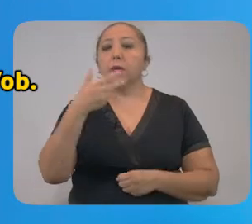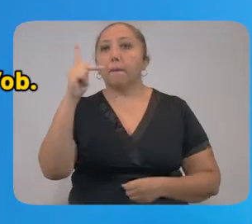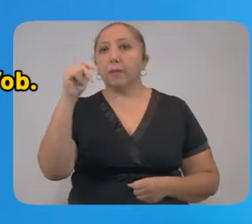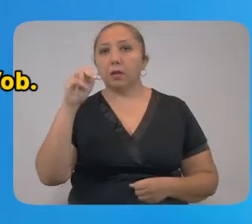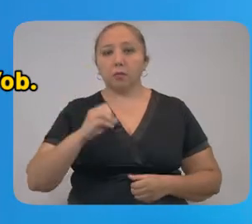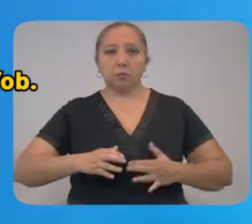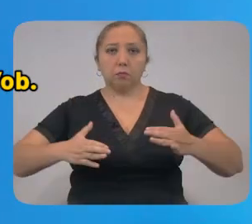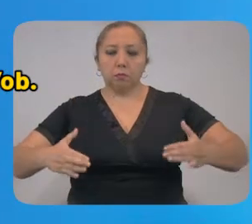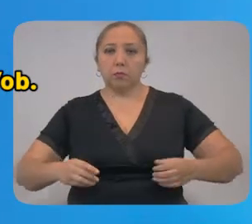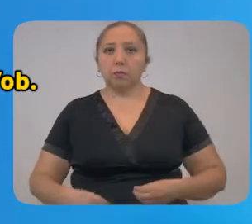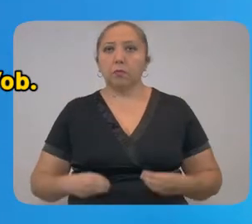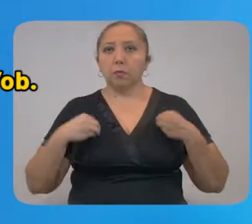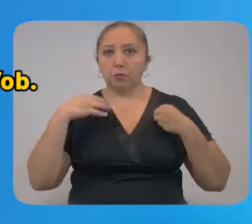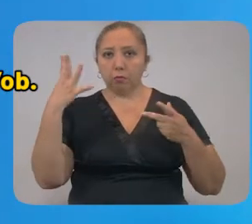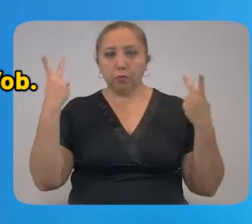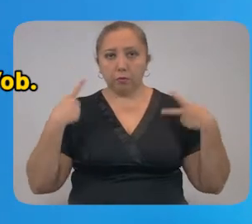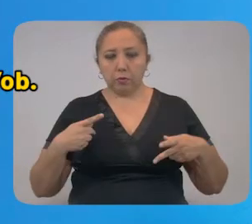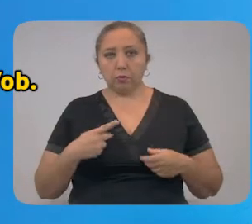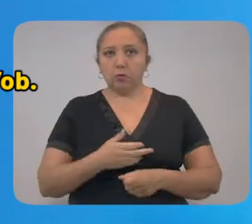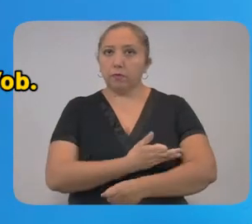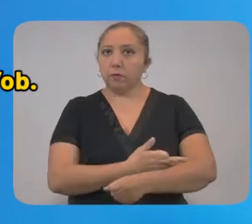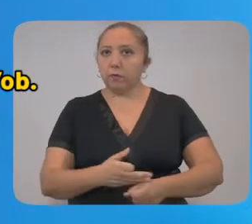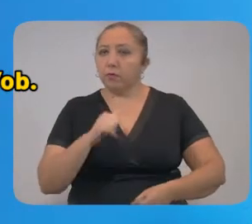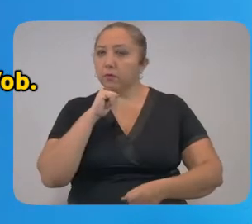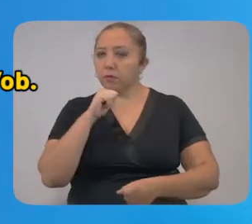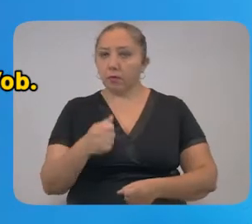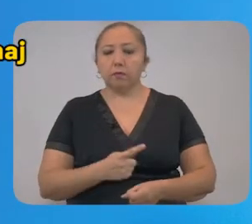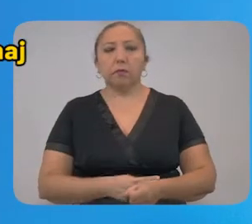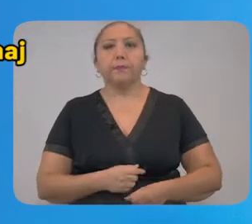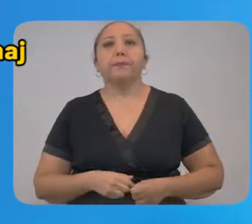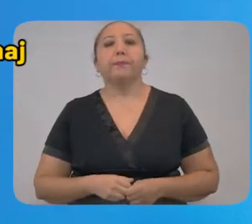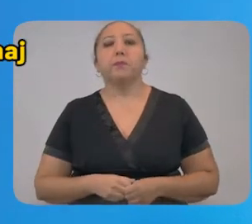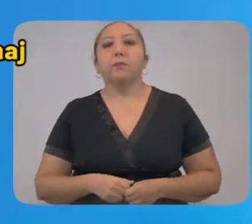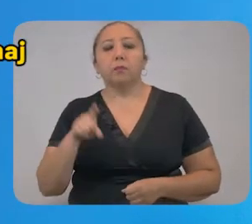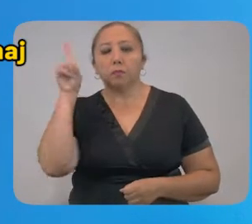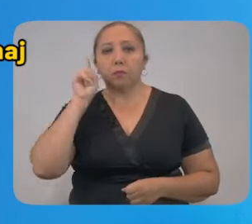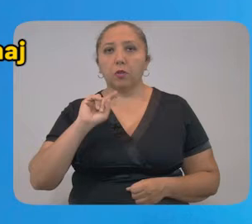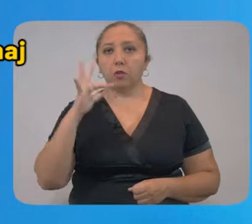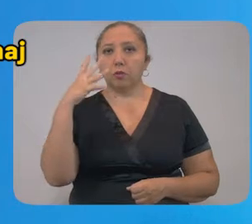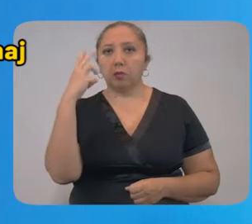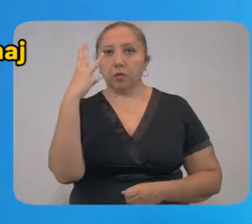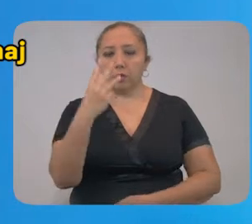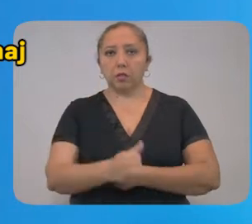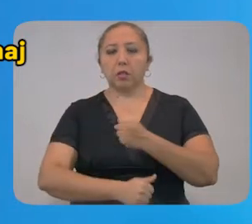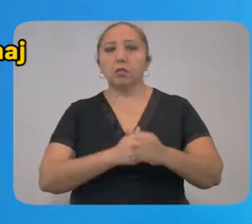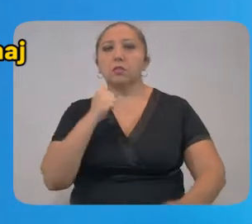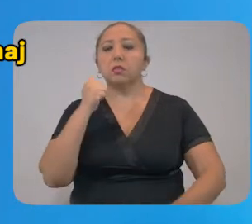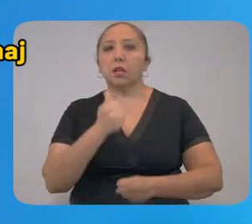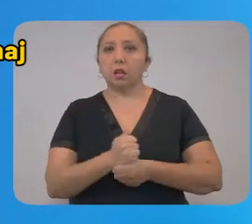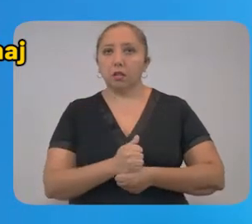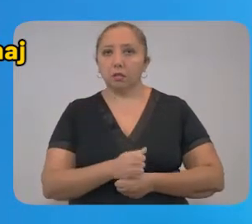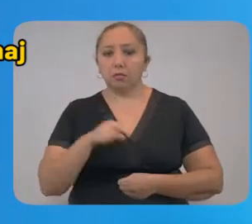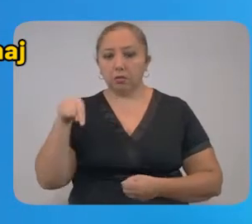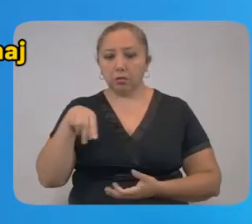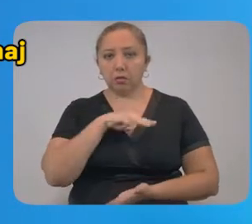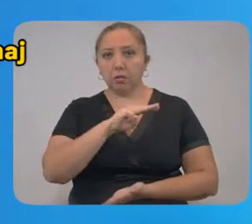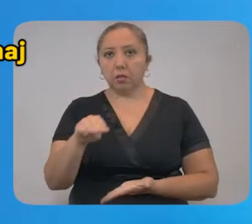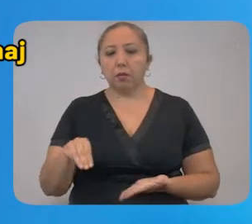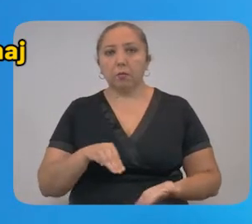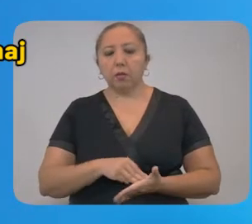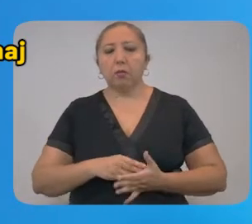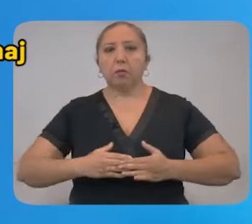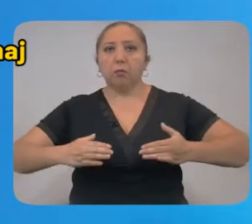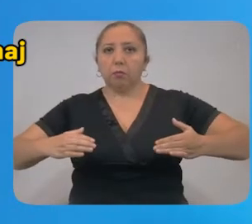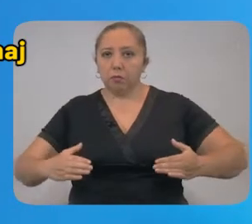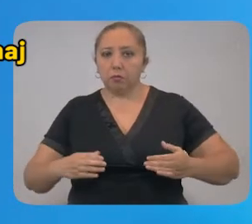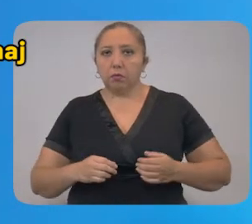obesidad. Convivía con 4 contactos que se reportan asintomáticos. Mujer de 53 años, originaria y residente de Mérida, con